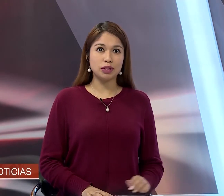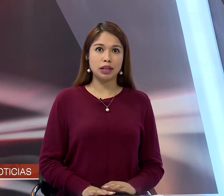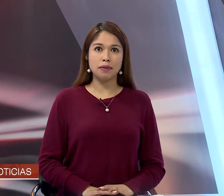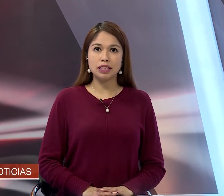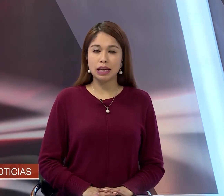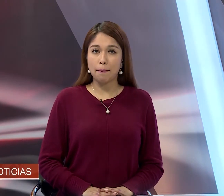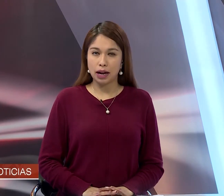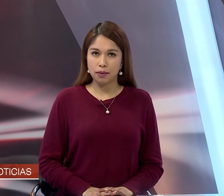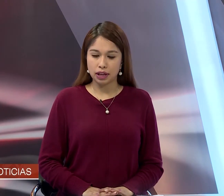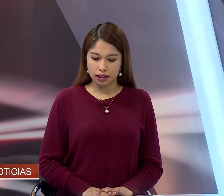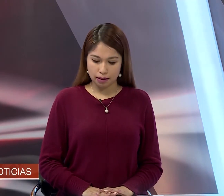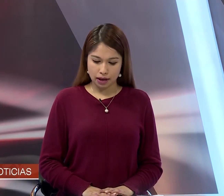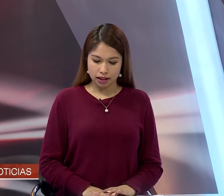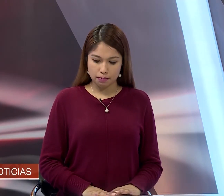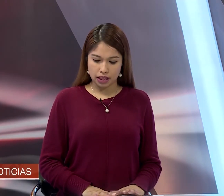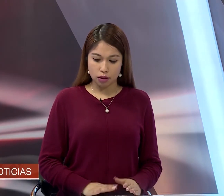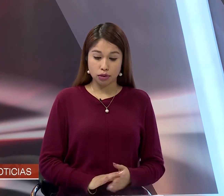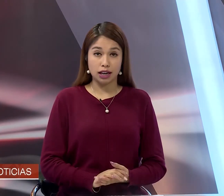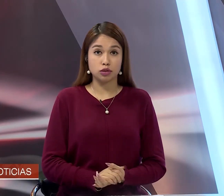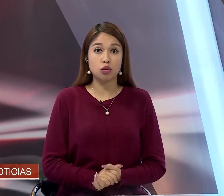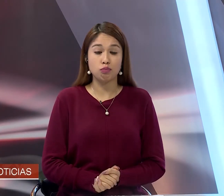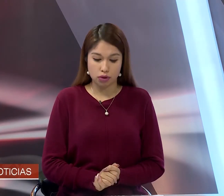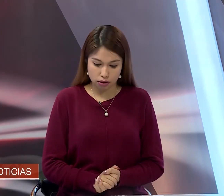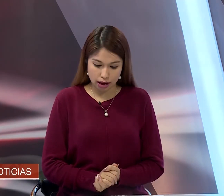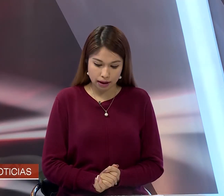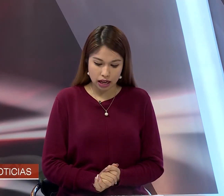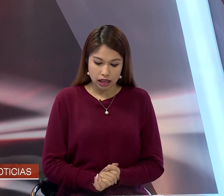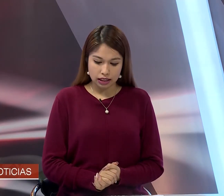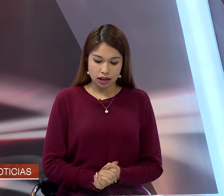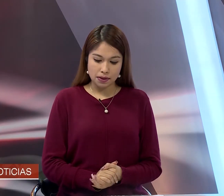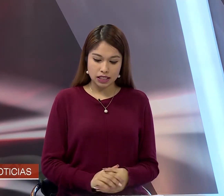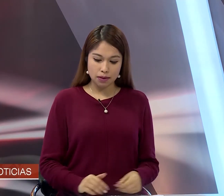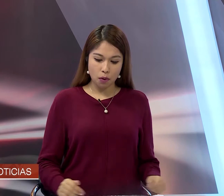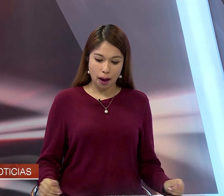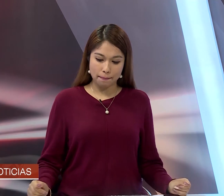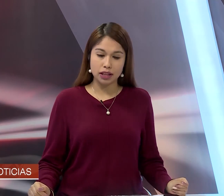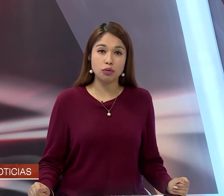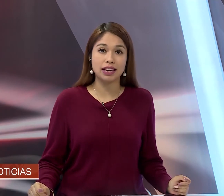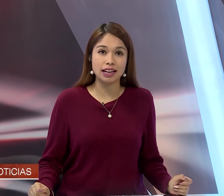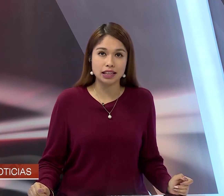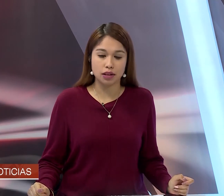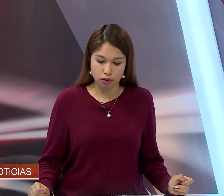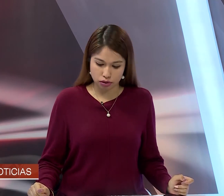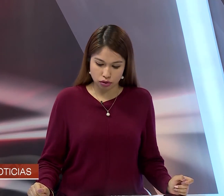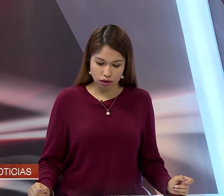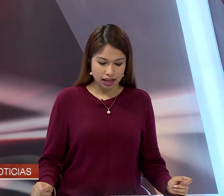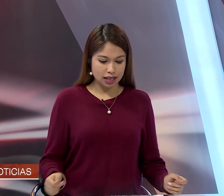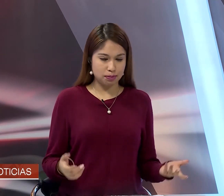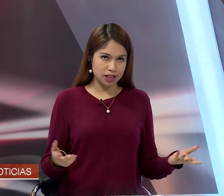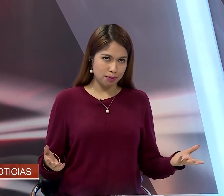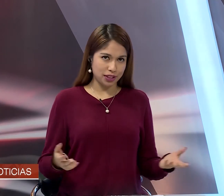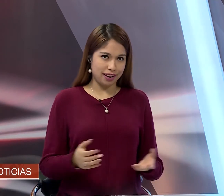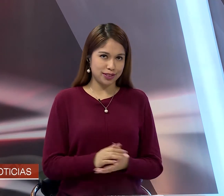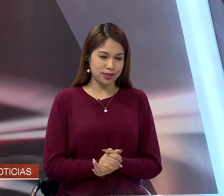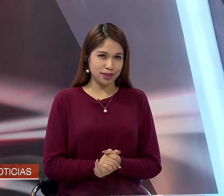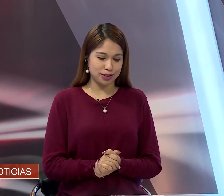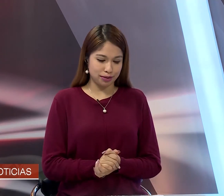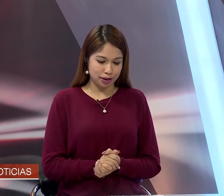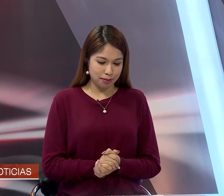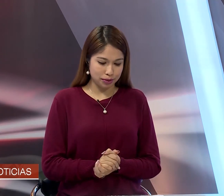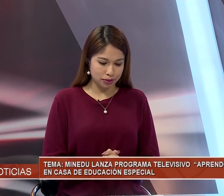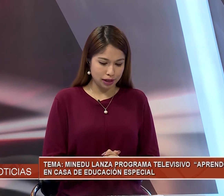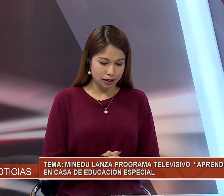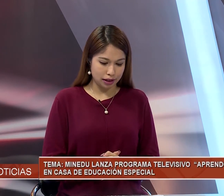amigos, tenemos una entrevista para abordar el tema del Minedu, que lanzó un programa televisivo Aprendo en Casa de Educación Especial. Por tal razón ya